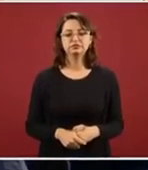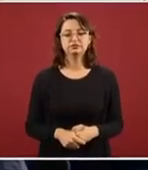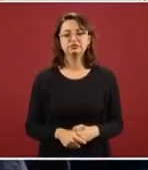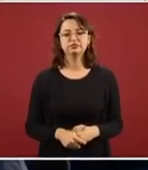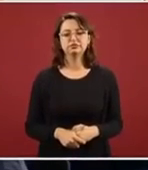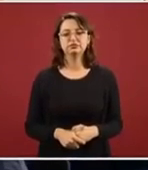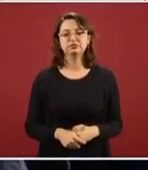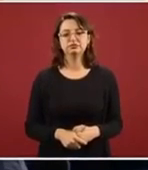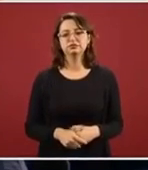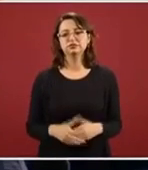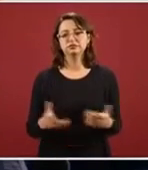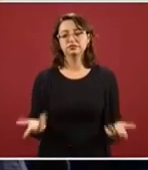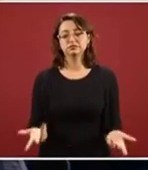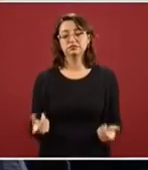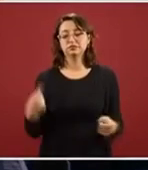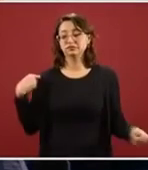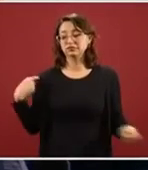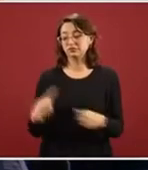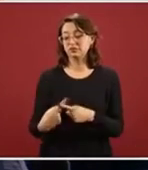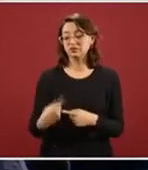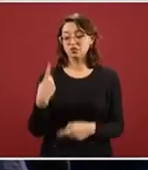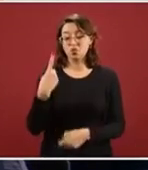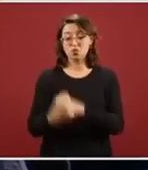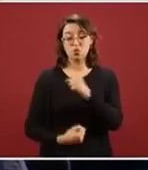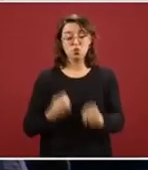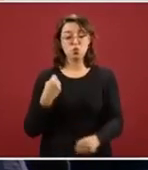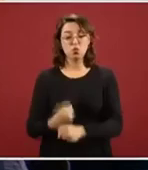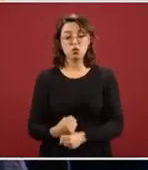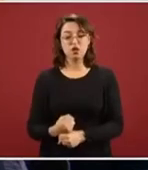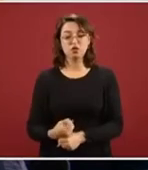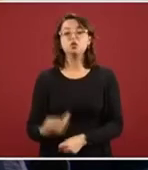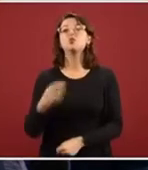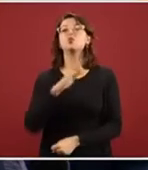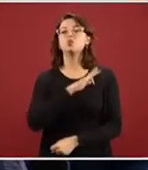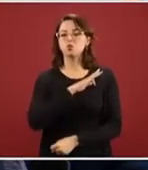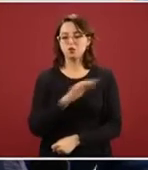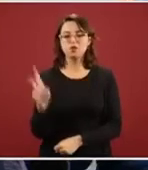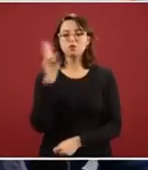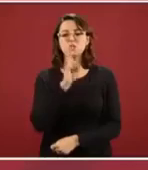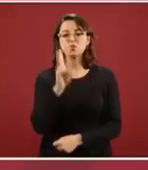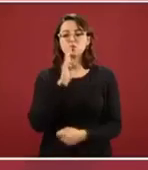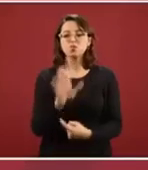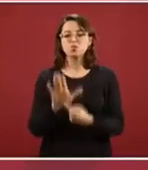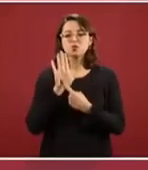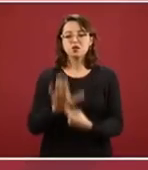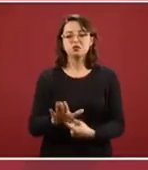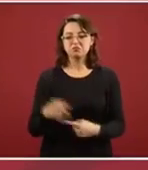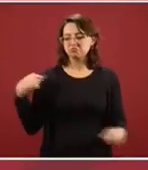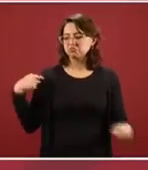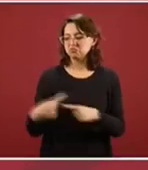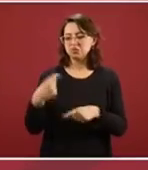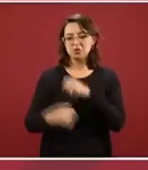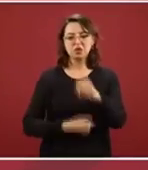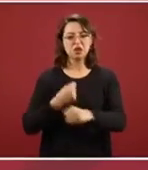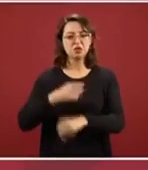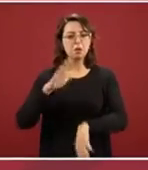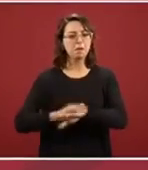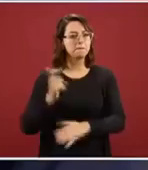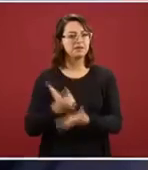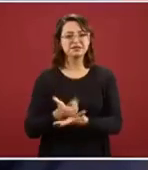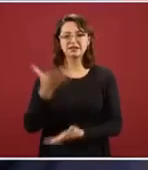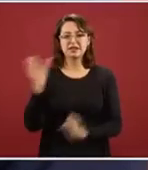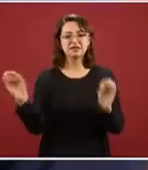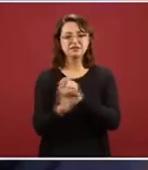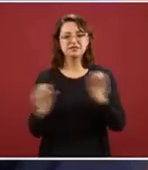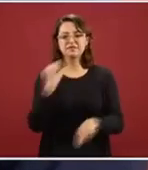Y nosotros llevamos un año y puedo probar que no aumentó el precio de la